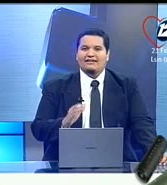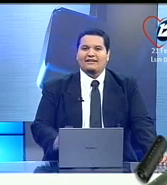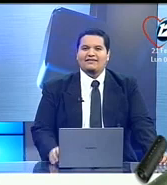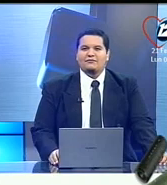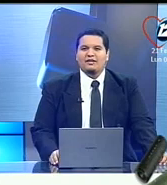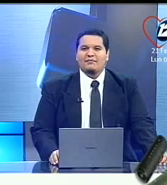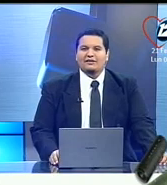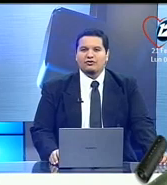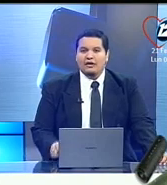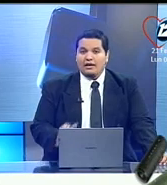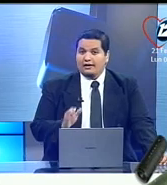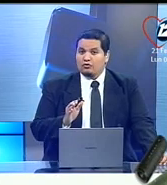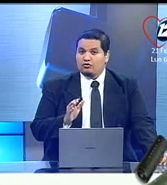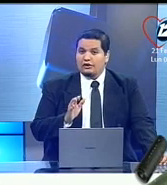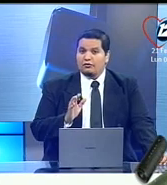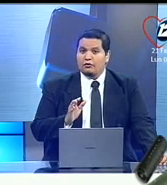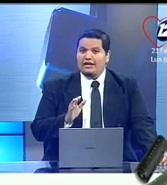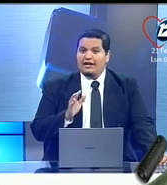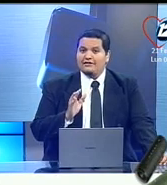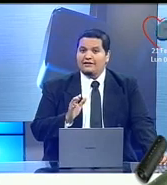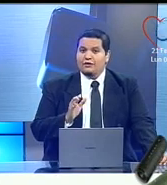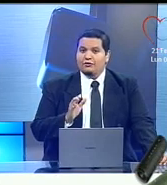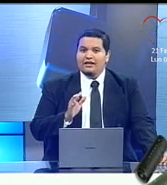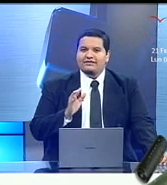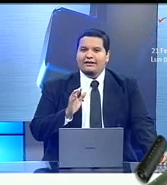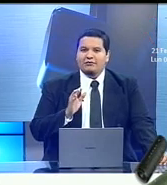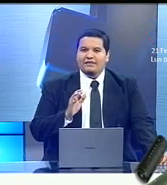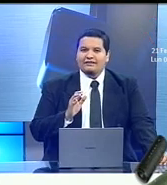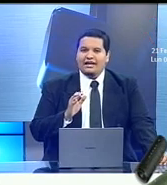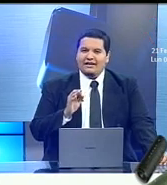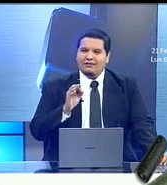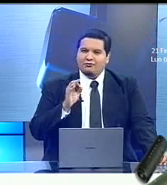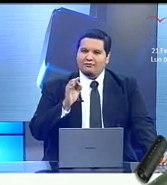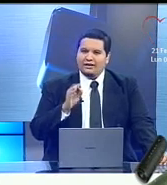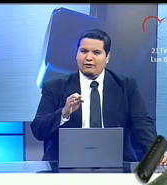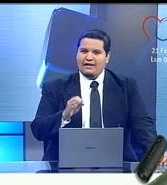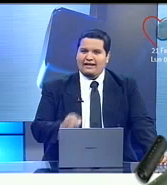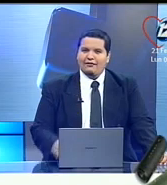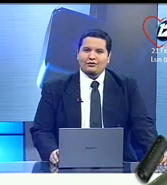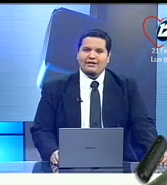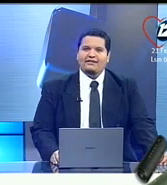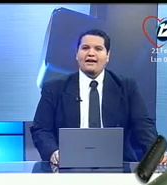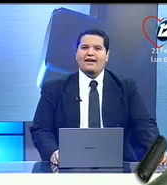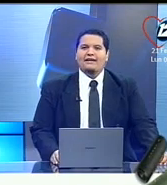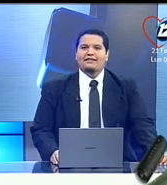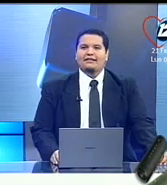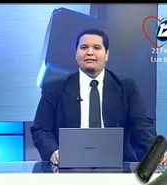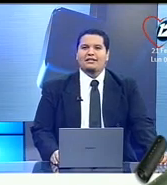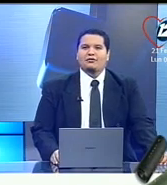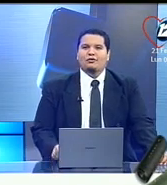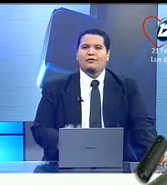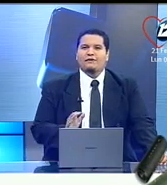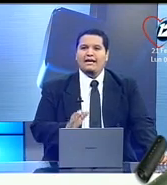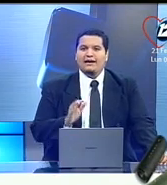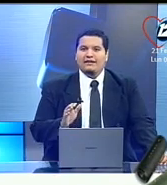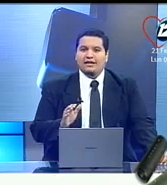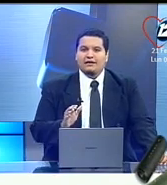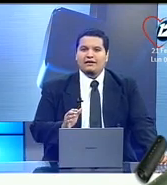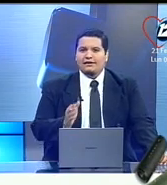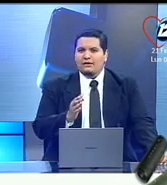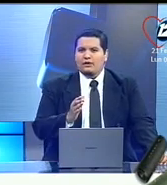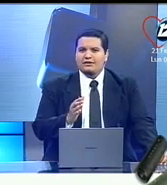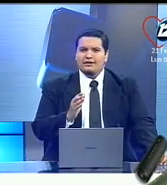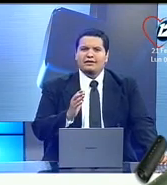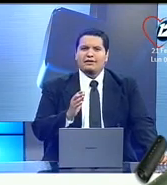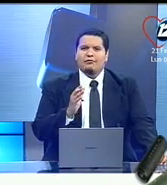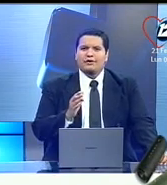y 46 milímetros, que con su tecnología y estilo se convertirán en tu mejor aliado, ya sea en entrenamiento o día a día.